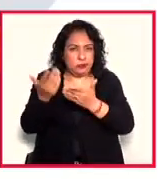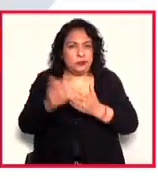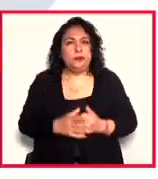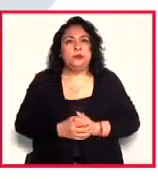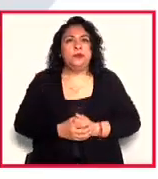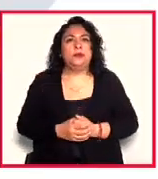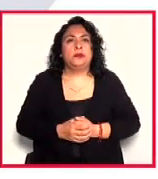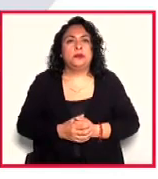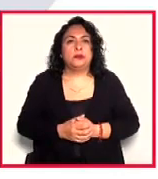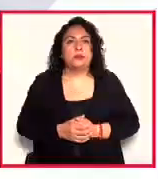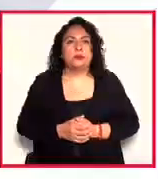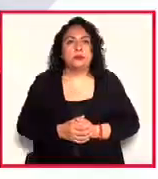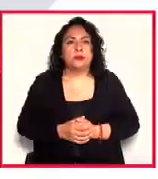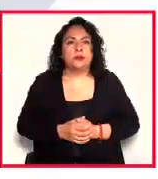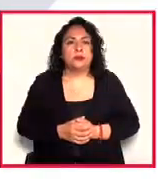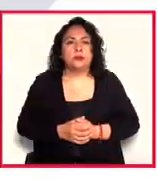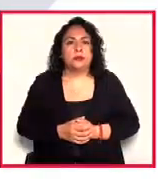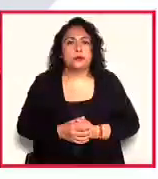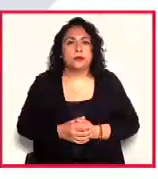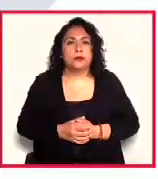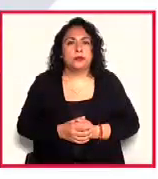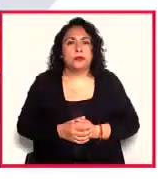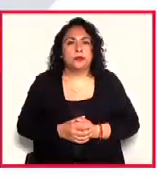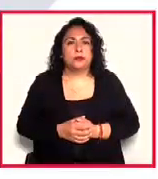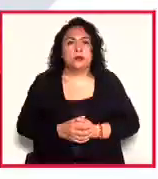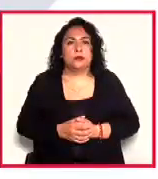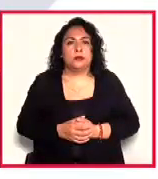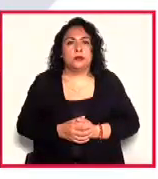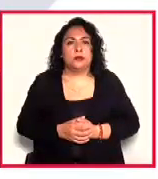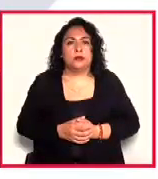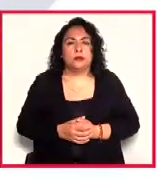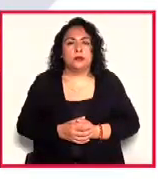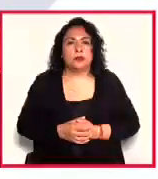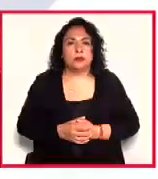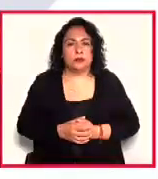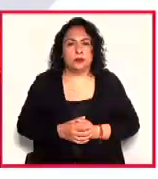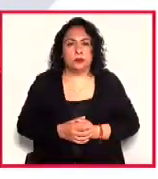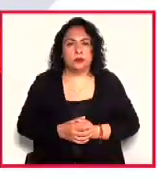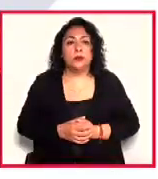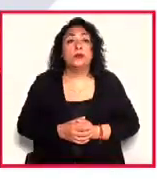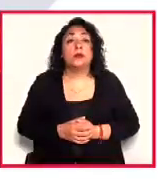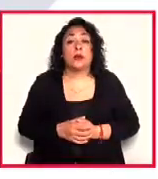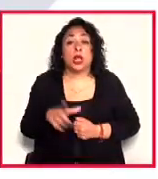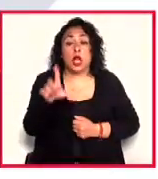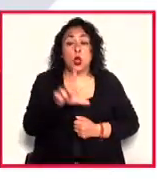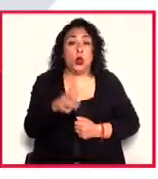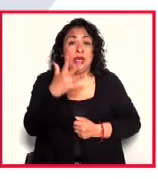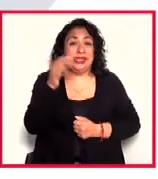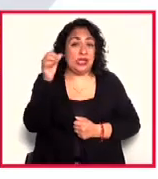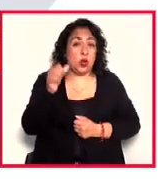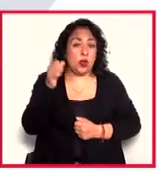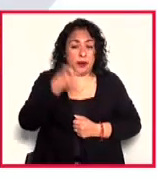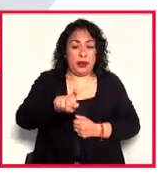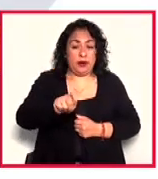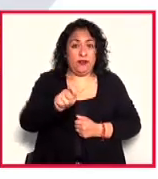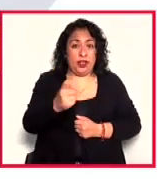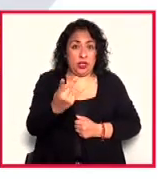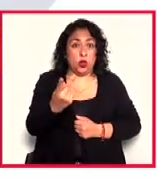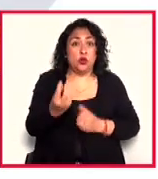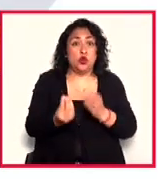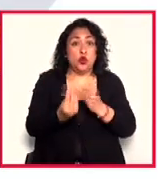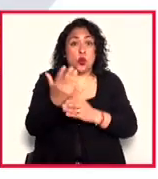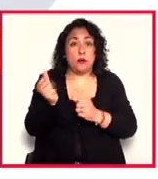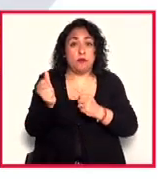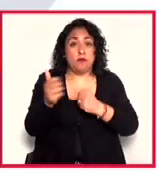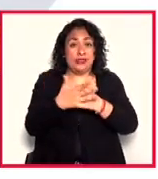Nunca me ha gustado el culto a la patria. Este lunes 5 de abril, Canal 22 estrena el documental